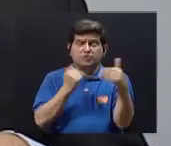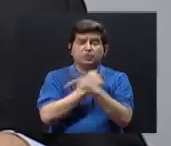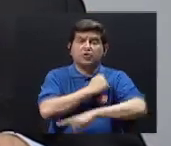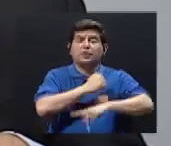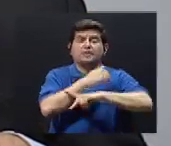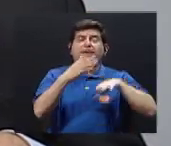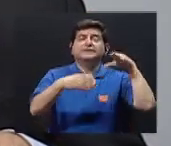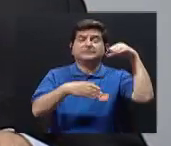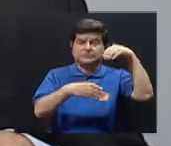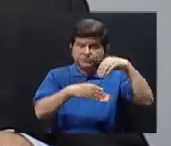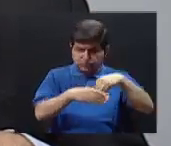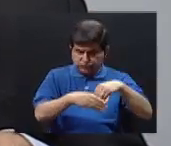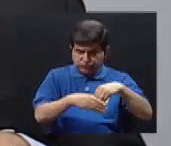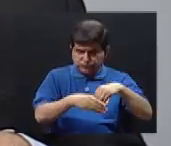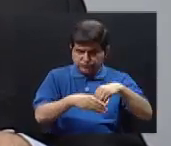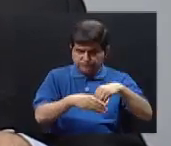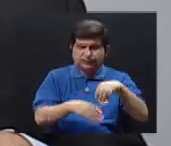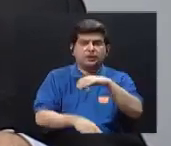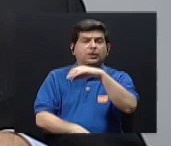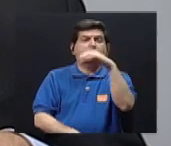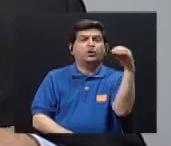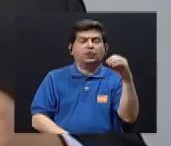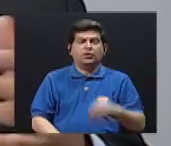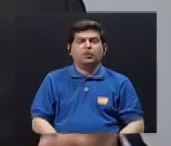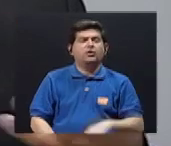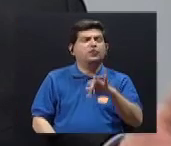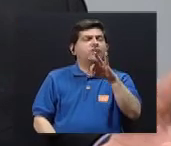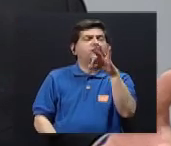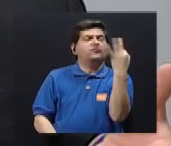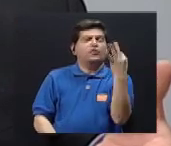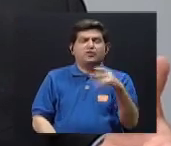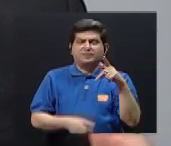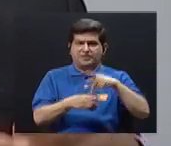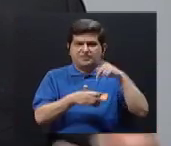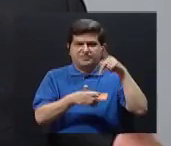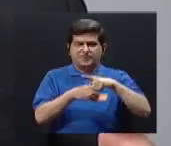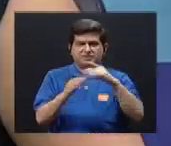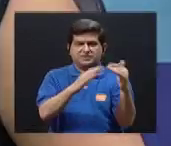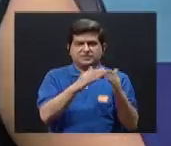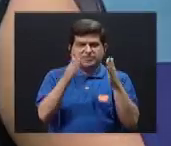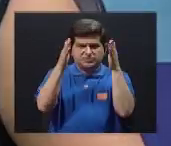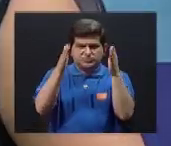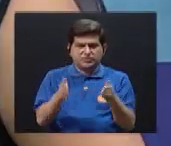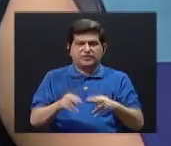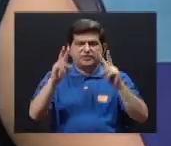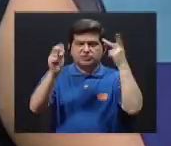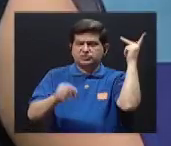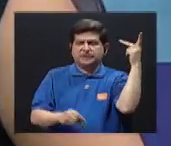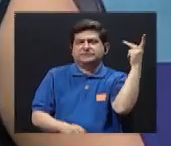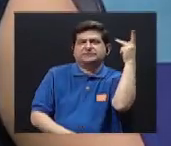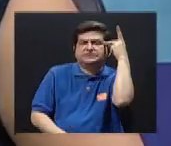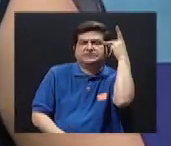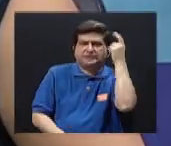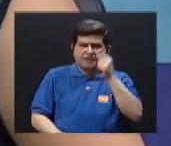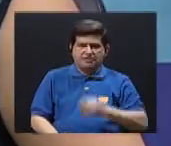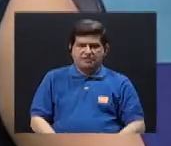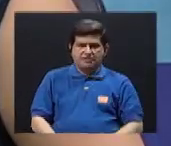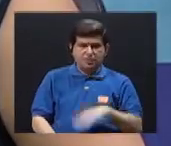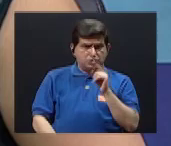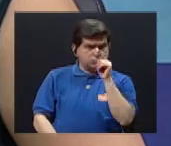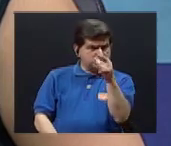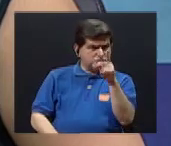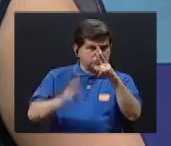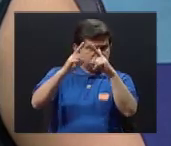a todo el país, ¿verdad? O incluso la manera en la cual la participación ciudadana en temas de política, ¿verdad? Así es.